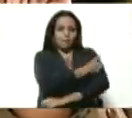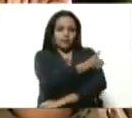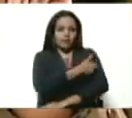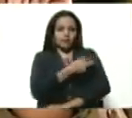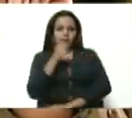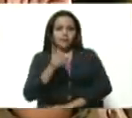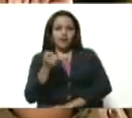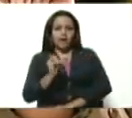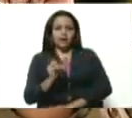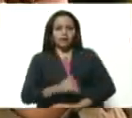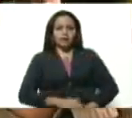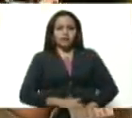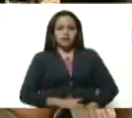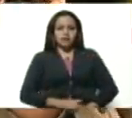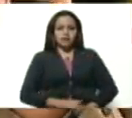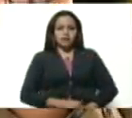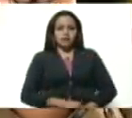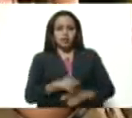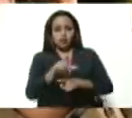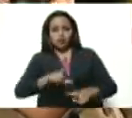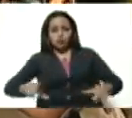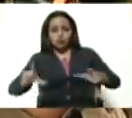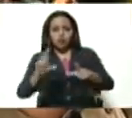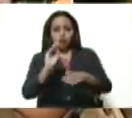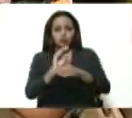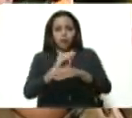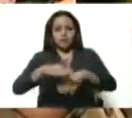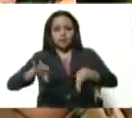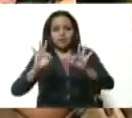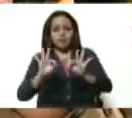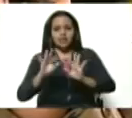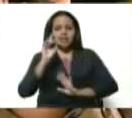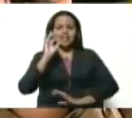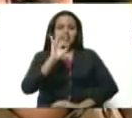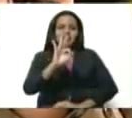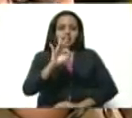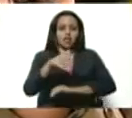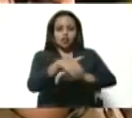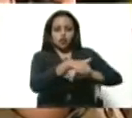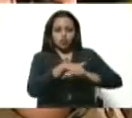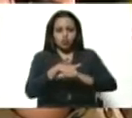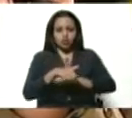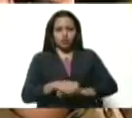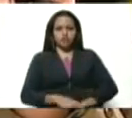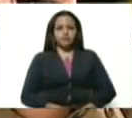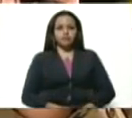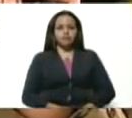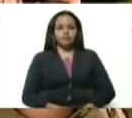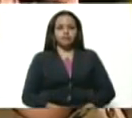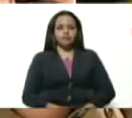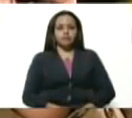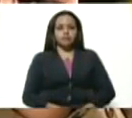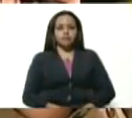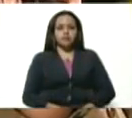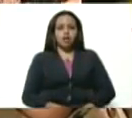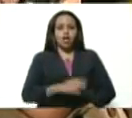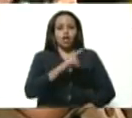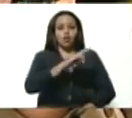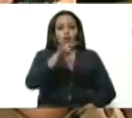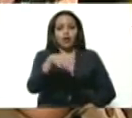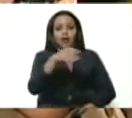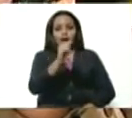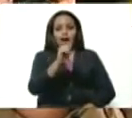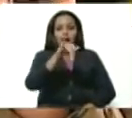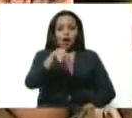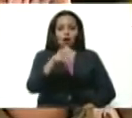también está en ira grave en terapia intensiva y tres casos del estado trujillo todos del municipio urdaneta parroquia jajó una